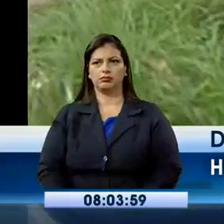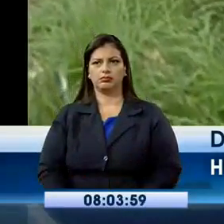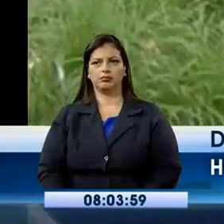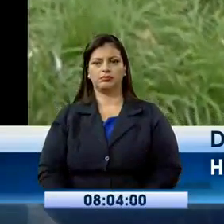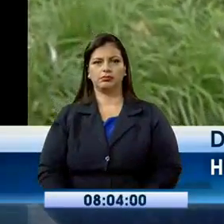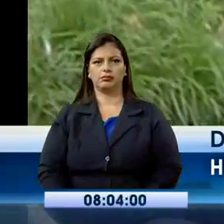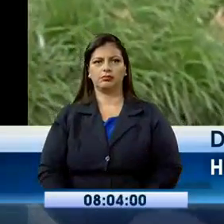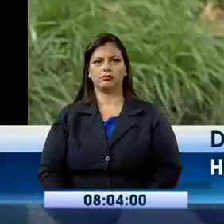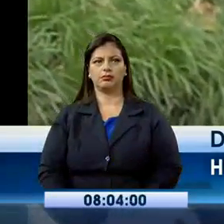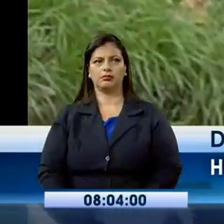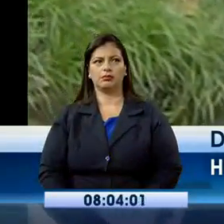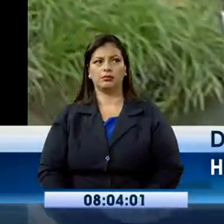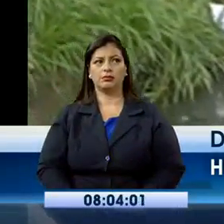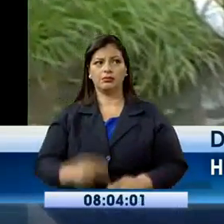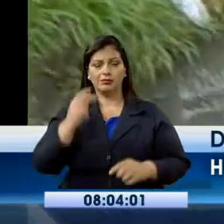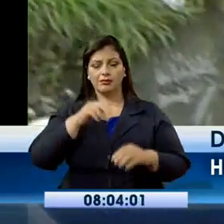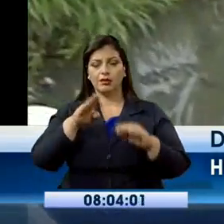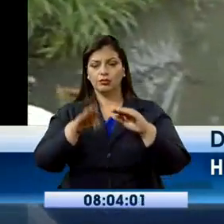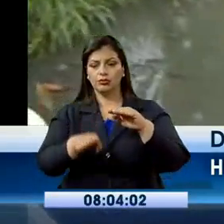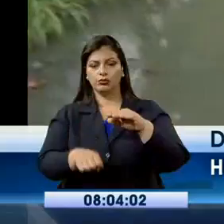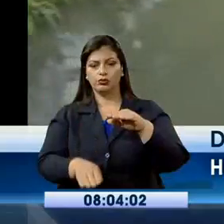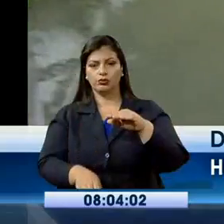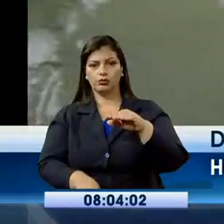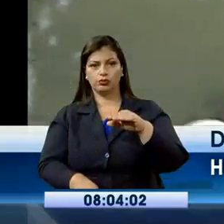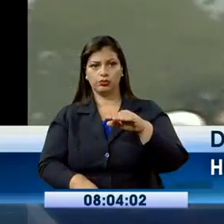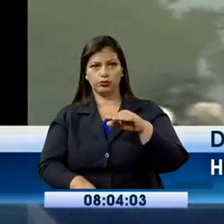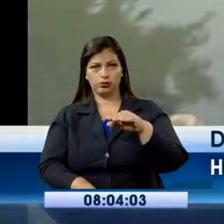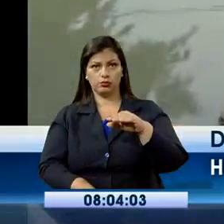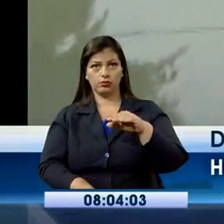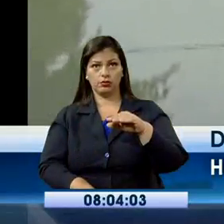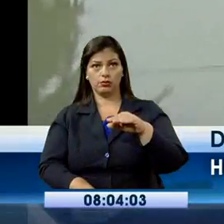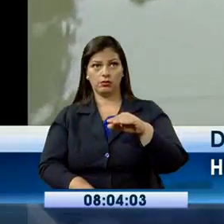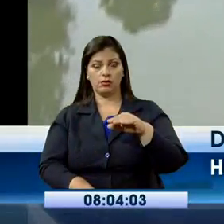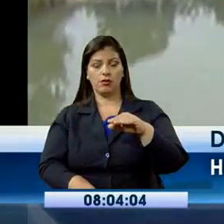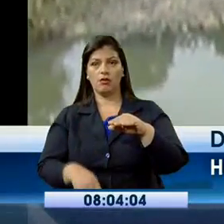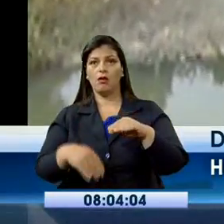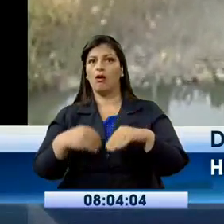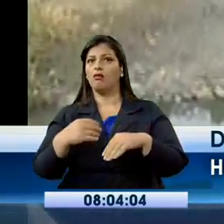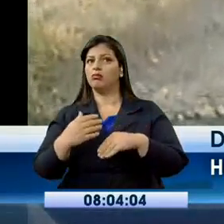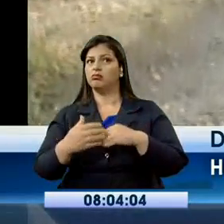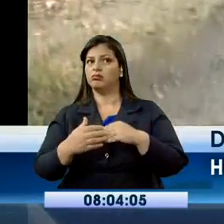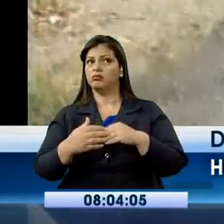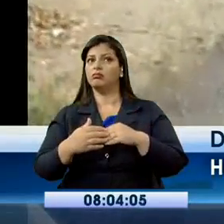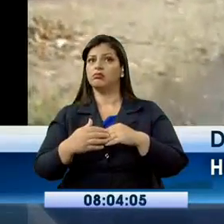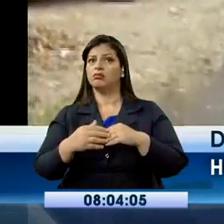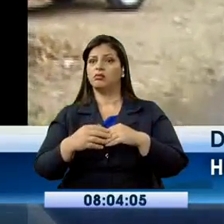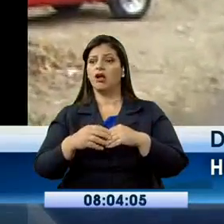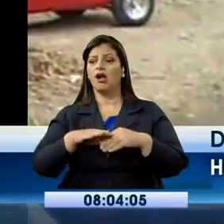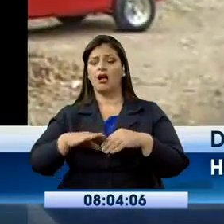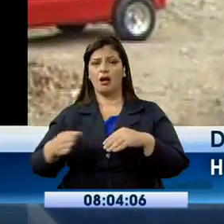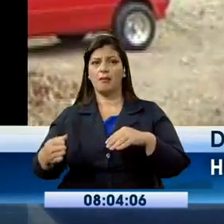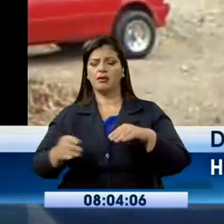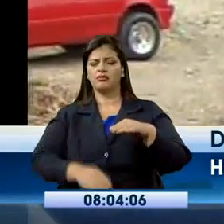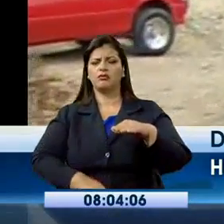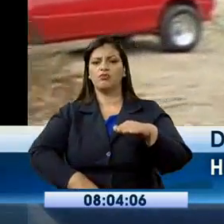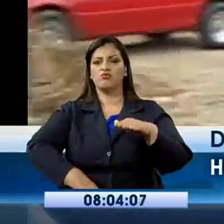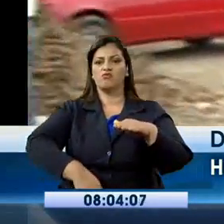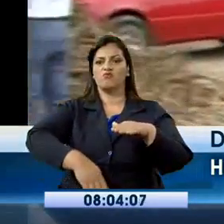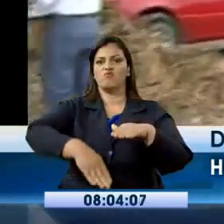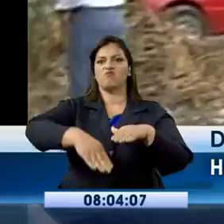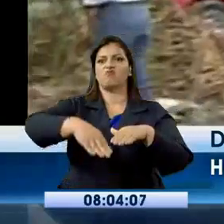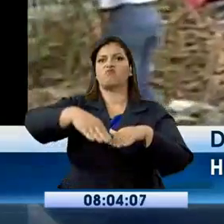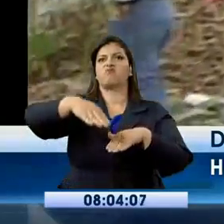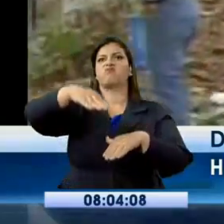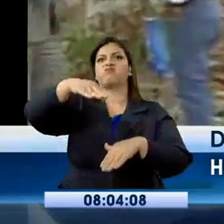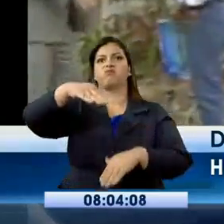el invierno es crudo, se inunda toda la calle y se trunca el acceso a nuestros domicilios. Aparte, yo veo que la zanja pasa por dos